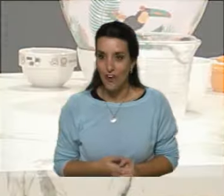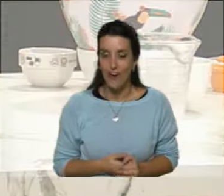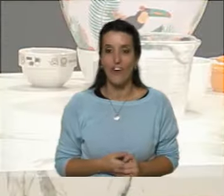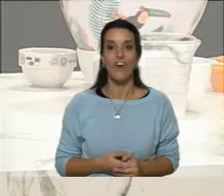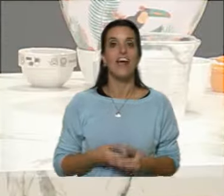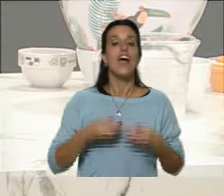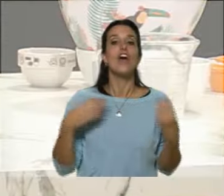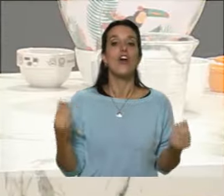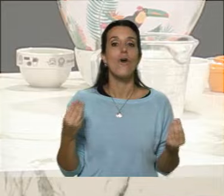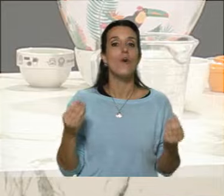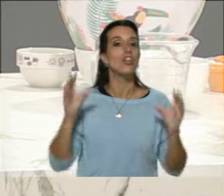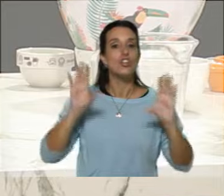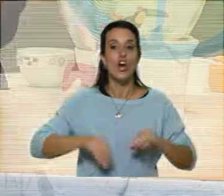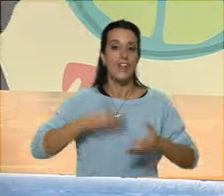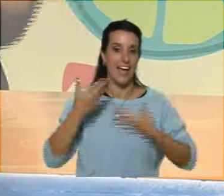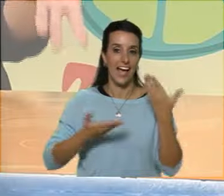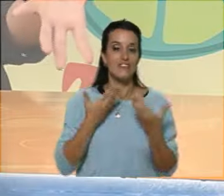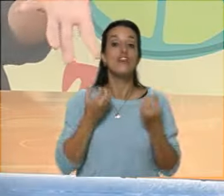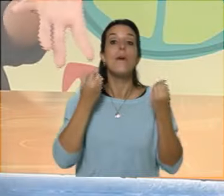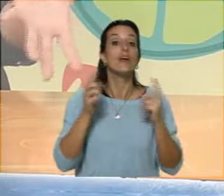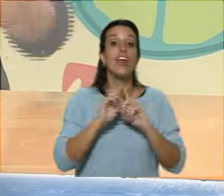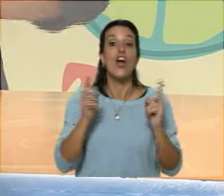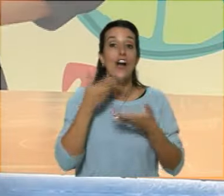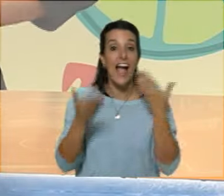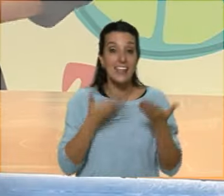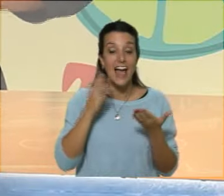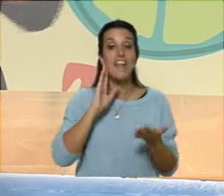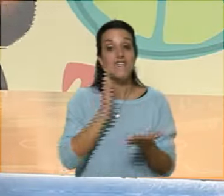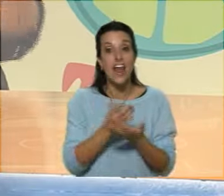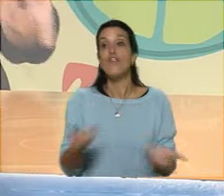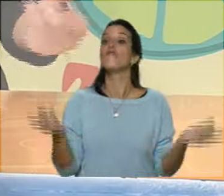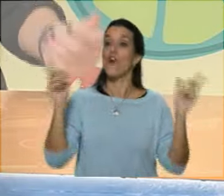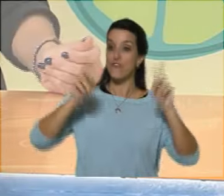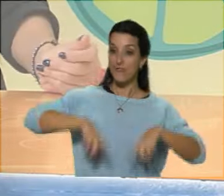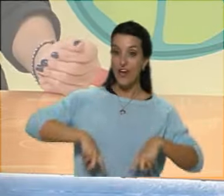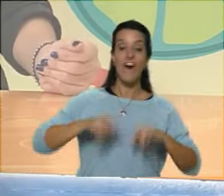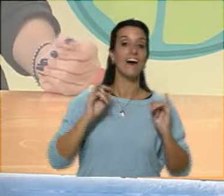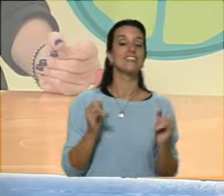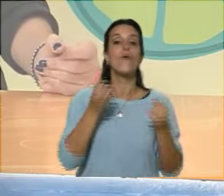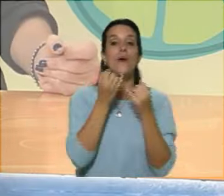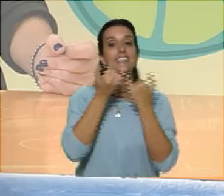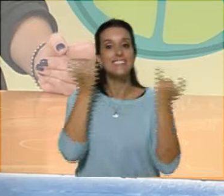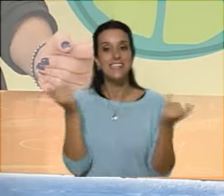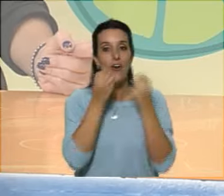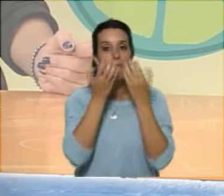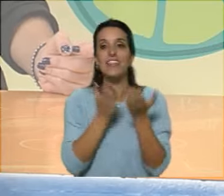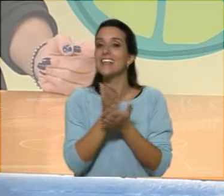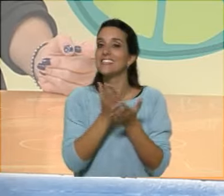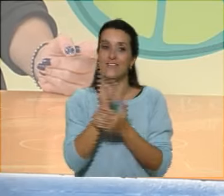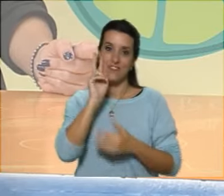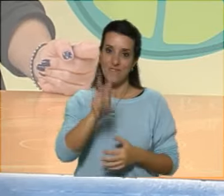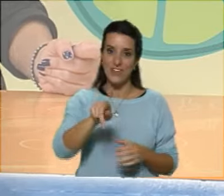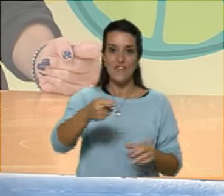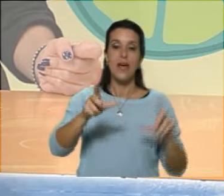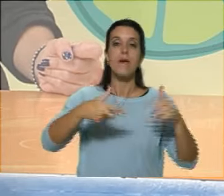sacar como una reedición de todos sí, sus temas, ¿no? Porque no iba a cantar, ¿vieron? Y al final después volvió, sí, retornó. Buen día, chicos. Siempre al firme con ustedes.